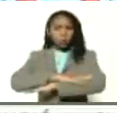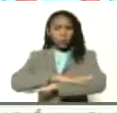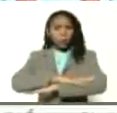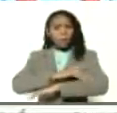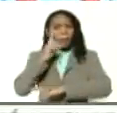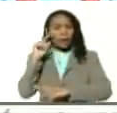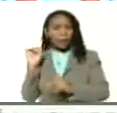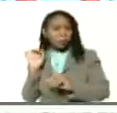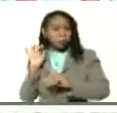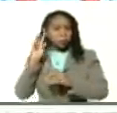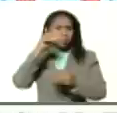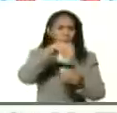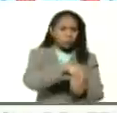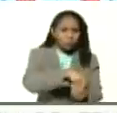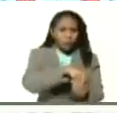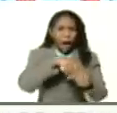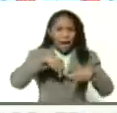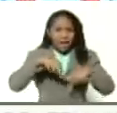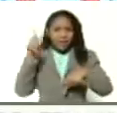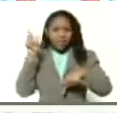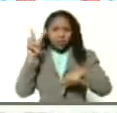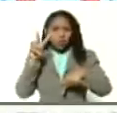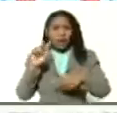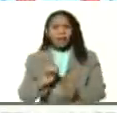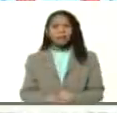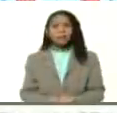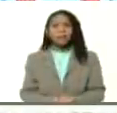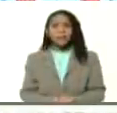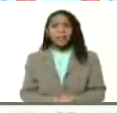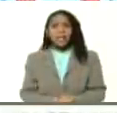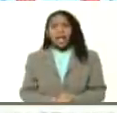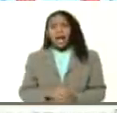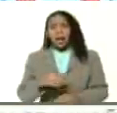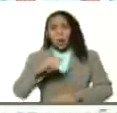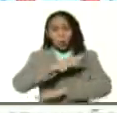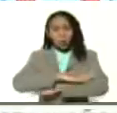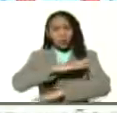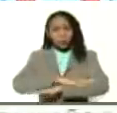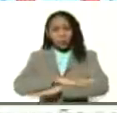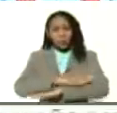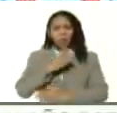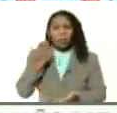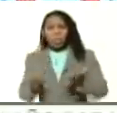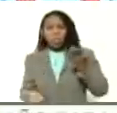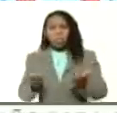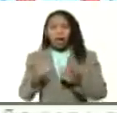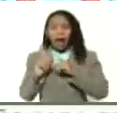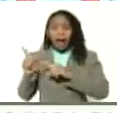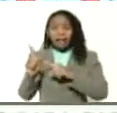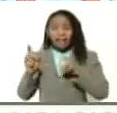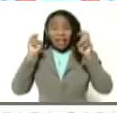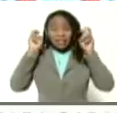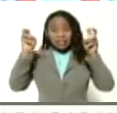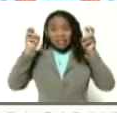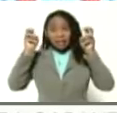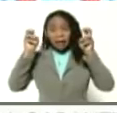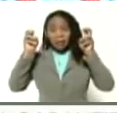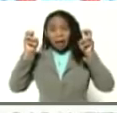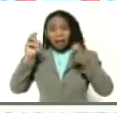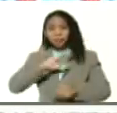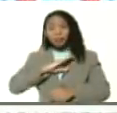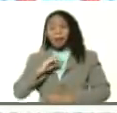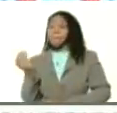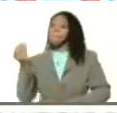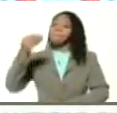la invasión de Venezuela, acciones de desestabilización. Todo ese marco tenía